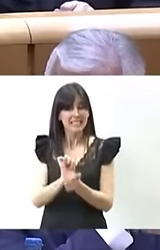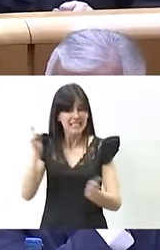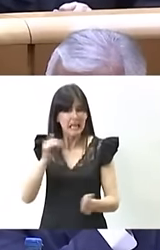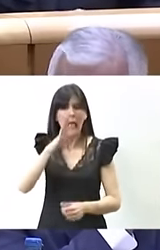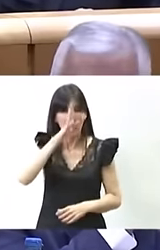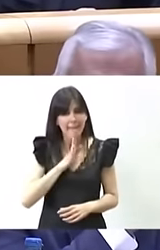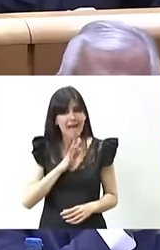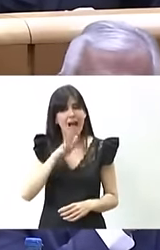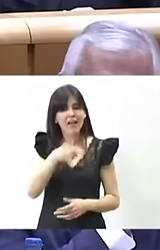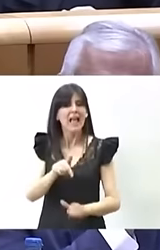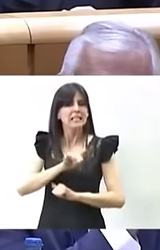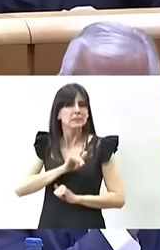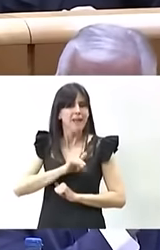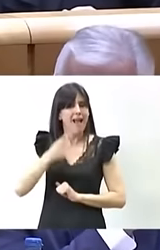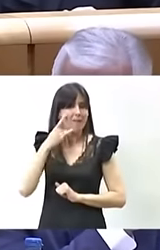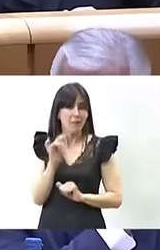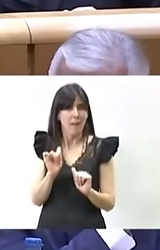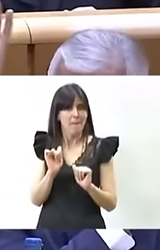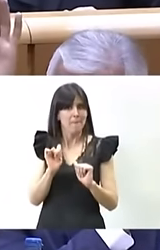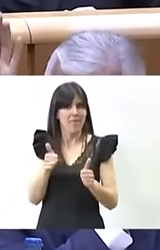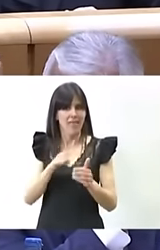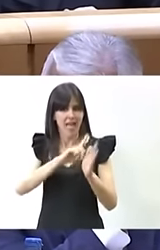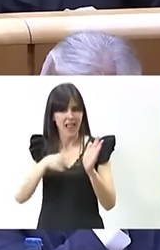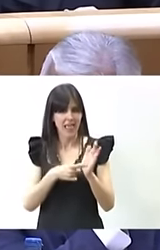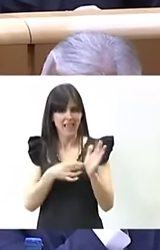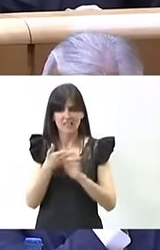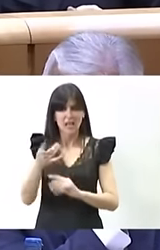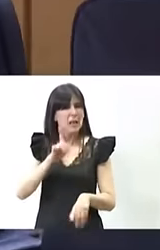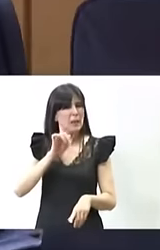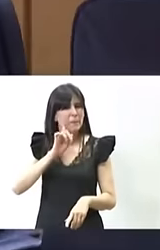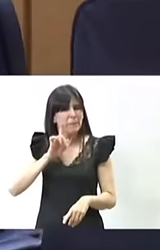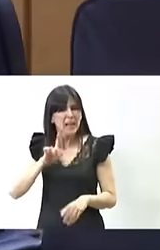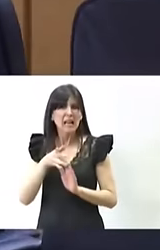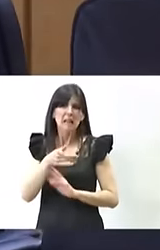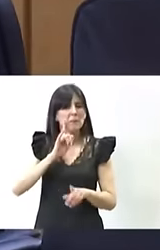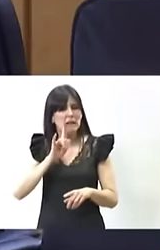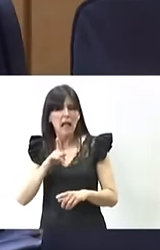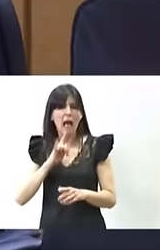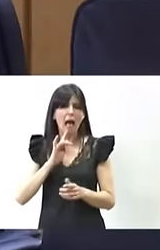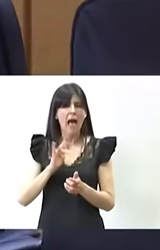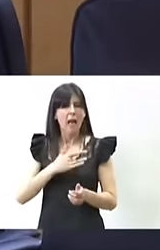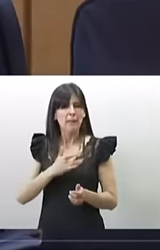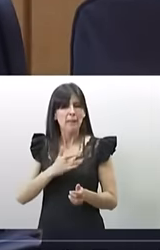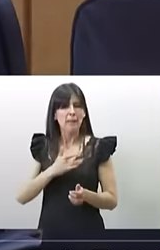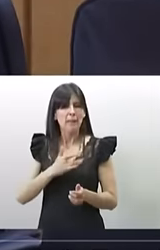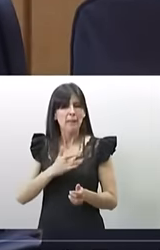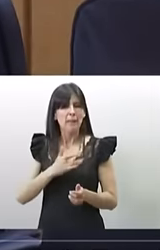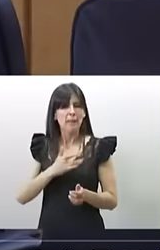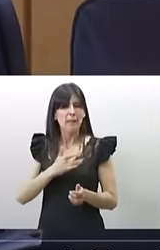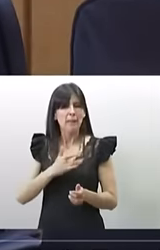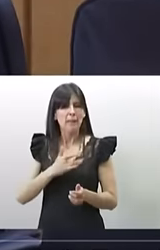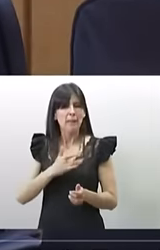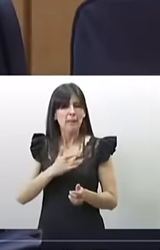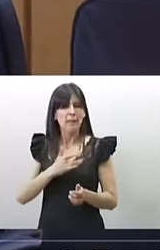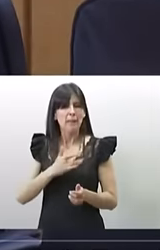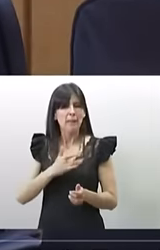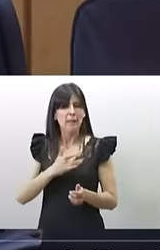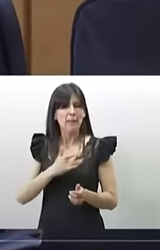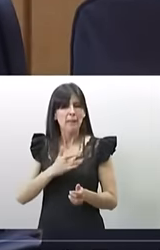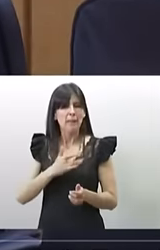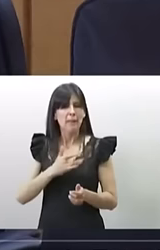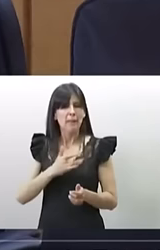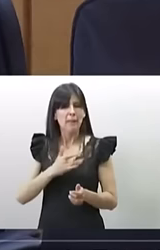ahora esperan para que entre en vigor. No han terminado de mentirlos con la amnistía y ya les están pidiendo el referéndum. Otra vez esa